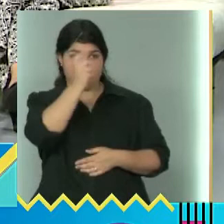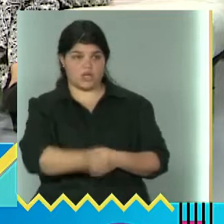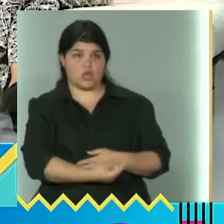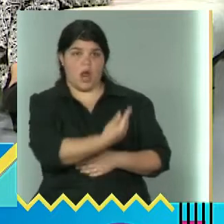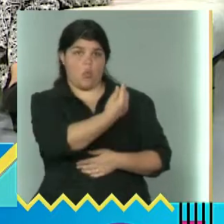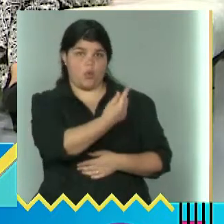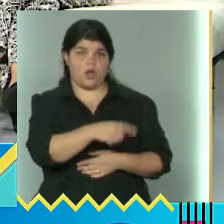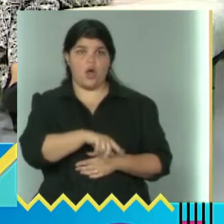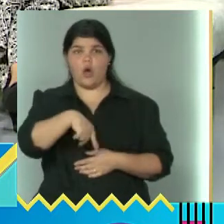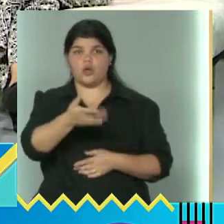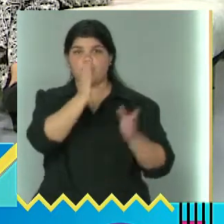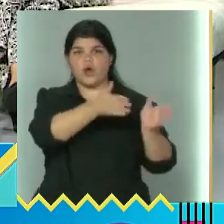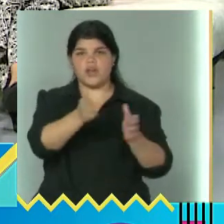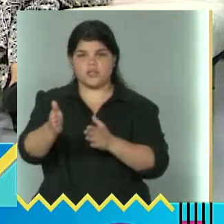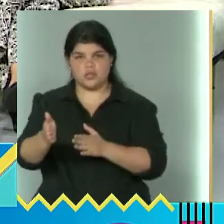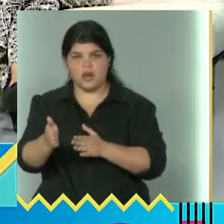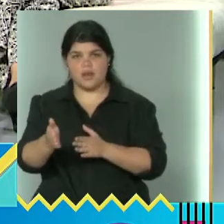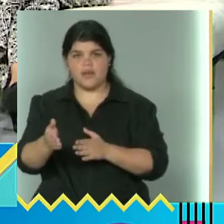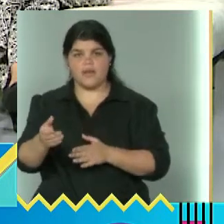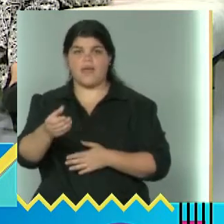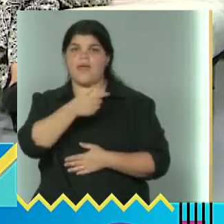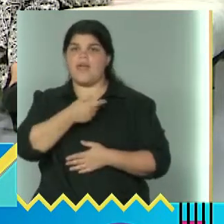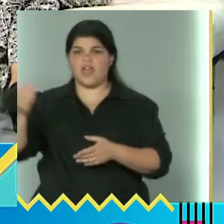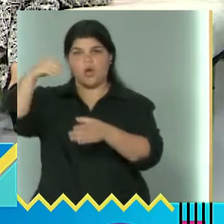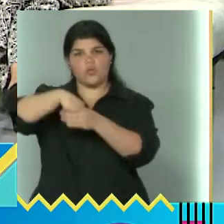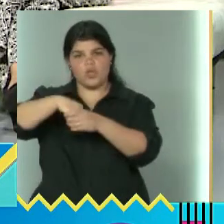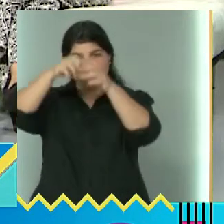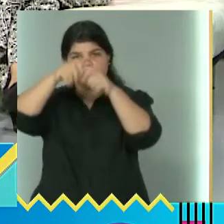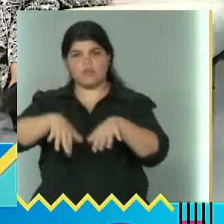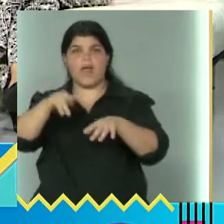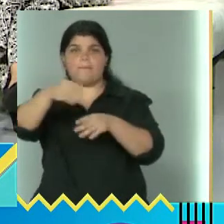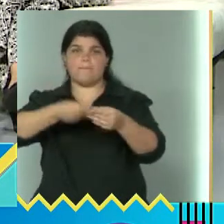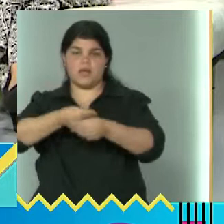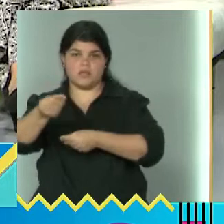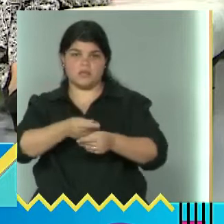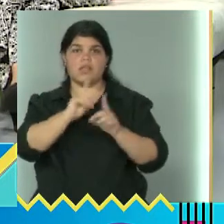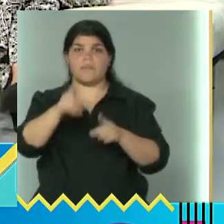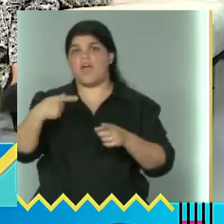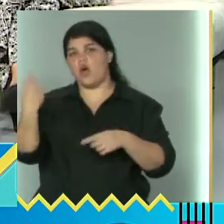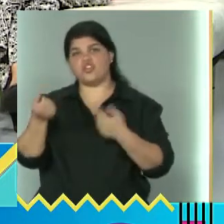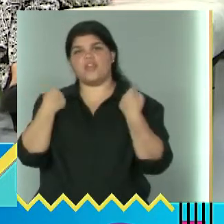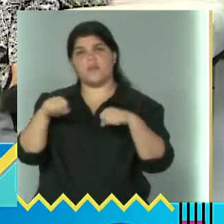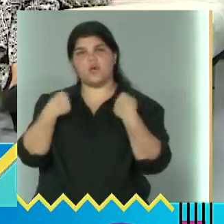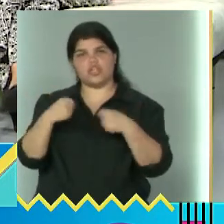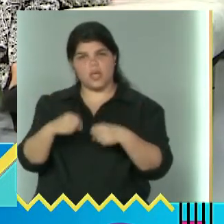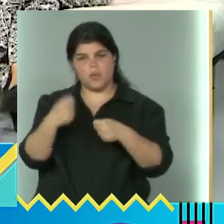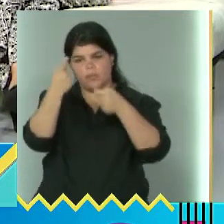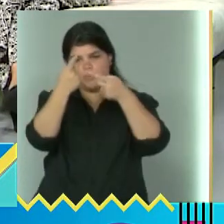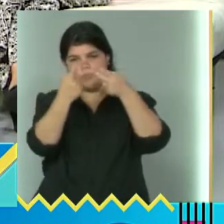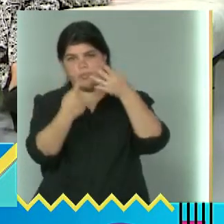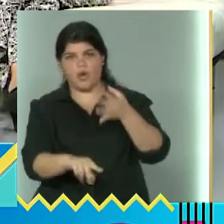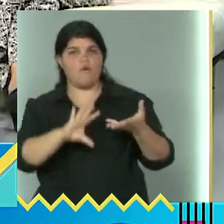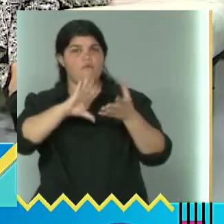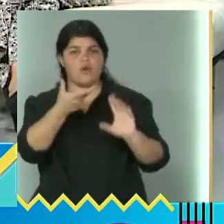coaching organizacional, el coaching ejecutivo dentro de lo que es el coaching organizacional, el coaching deportivo. Es decir, tiene muchas